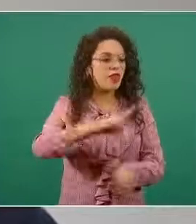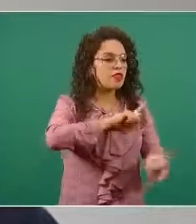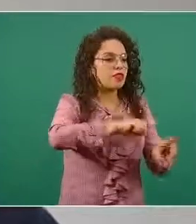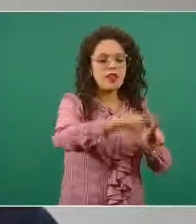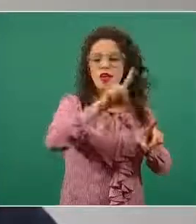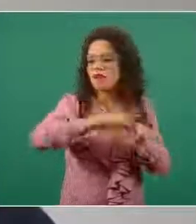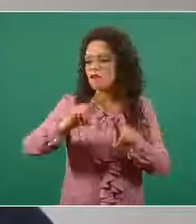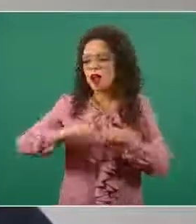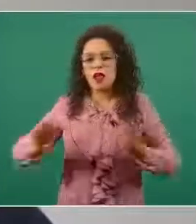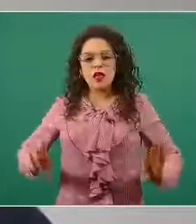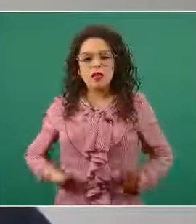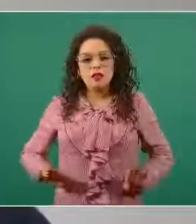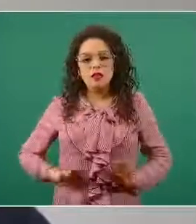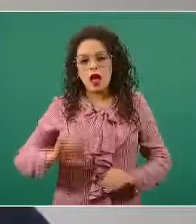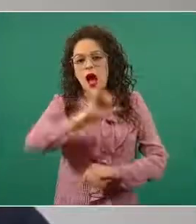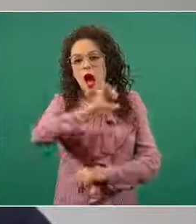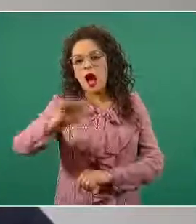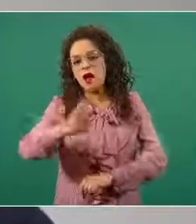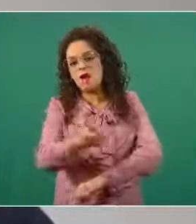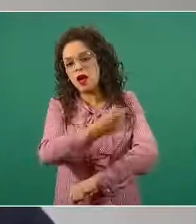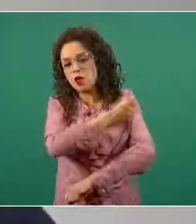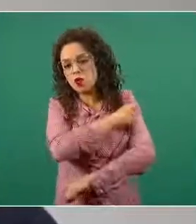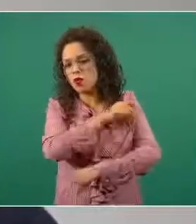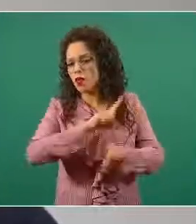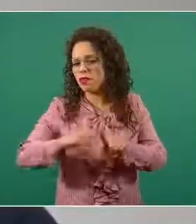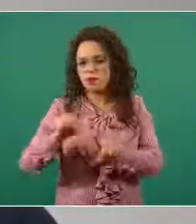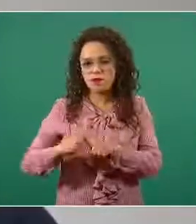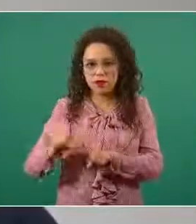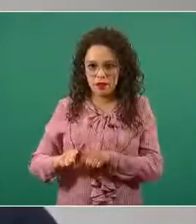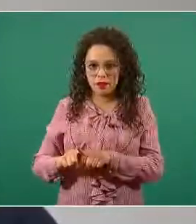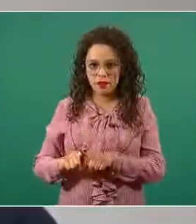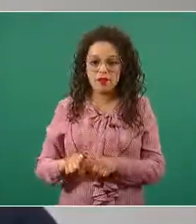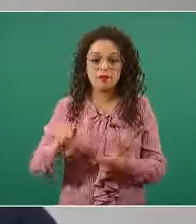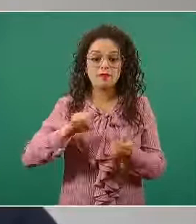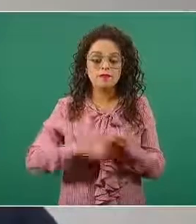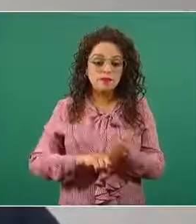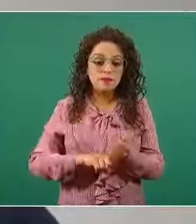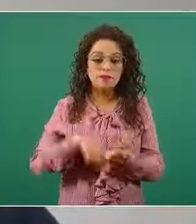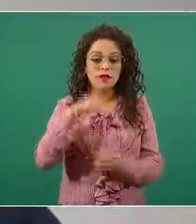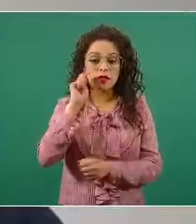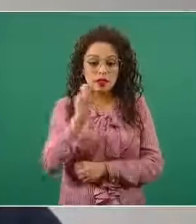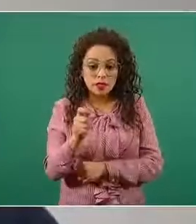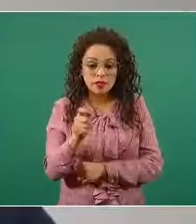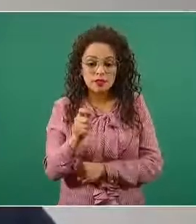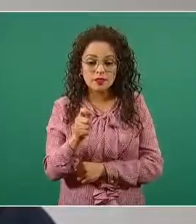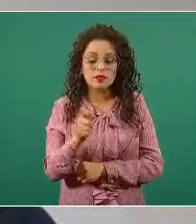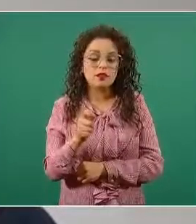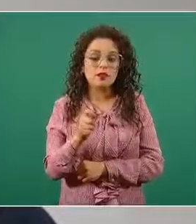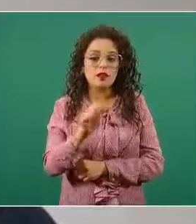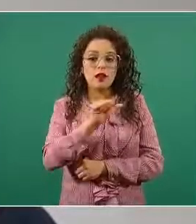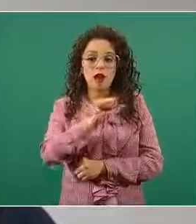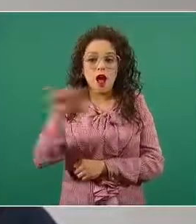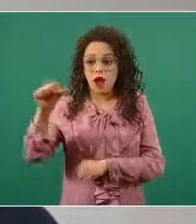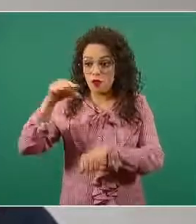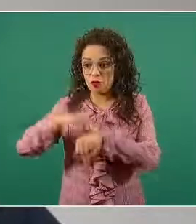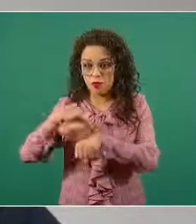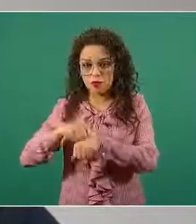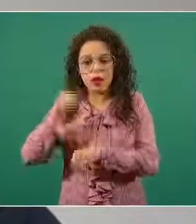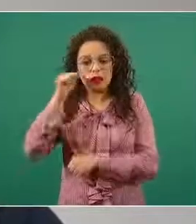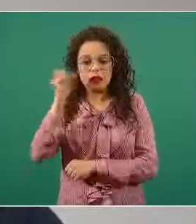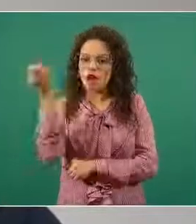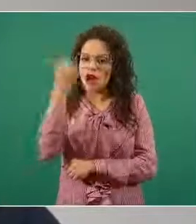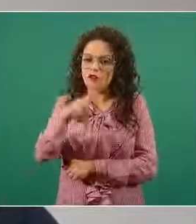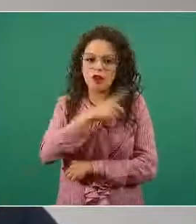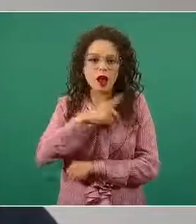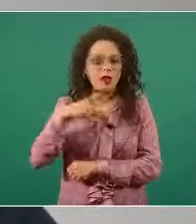Entonces, el enfoque epidemiológico siempre tiene dentro de los cuestionarios y los abordajes clínicos correspondientes el